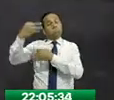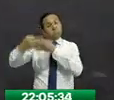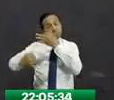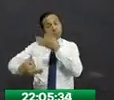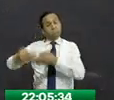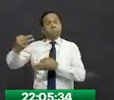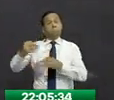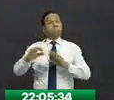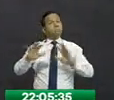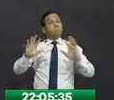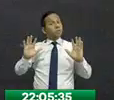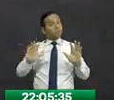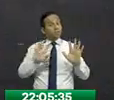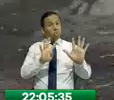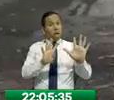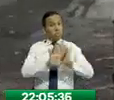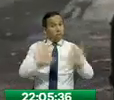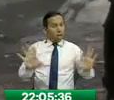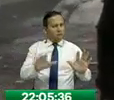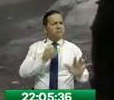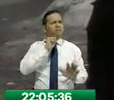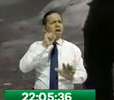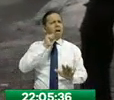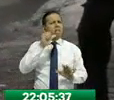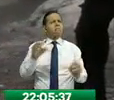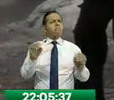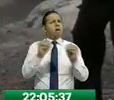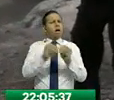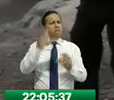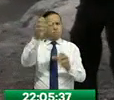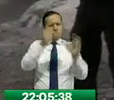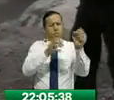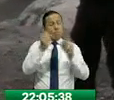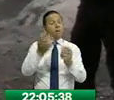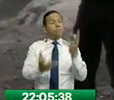que existan otros implicados, informó Carlos Julio Gurumendi.